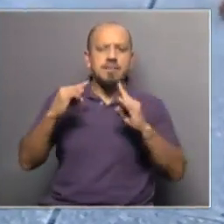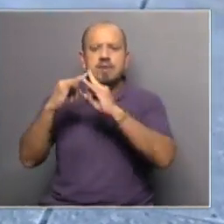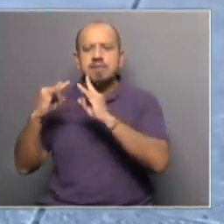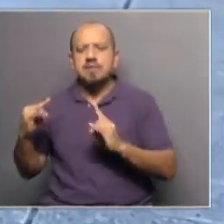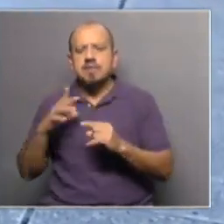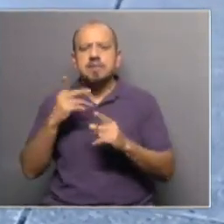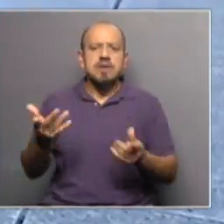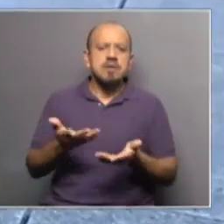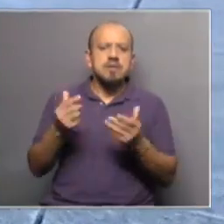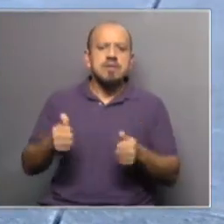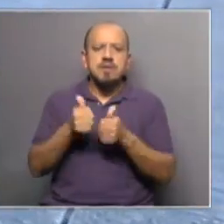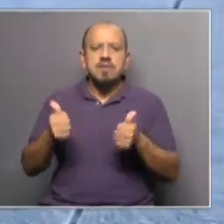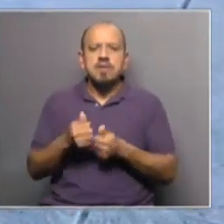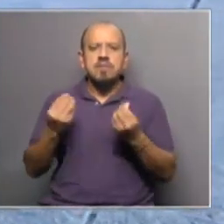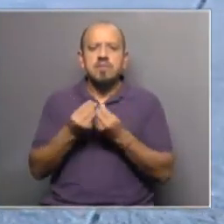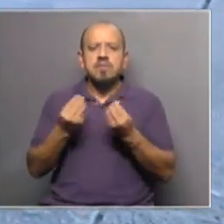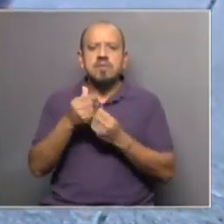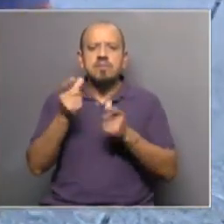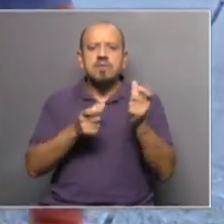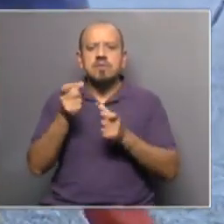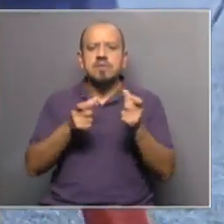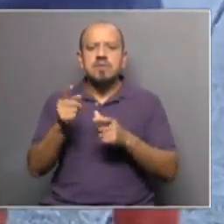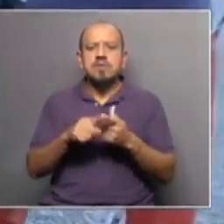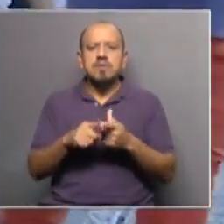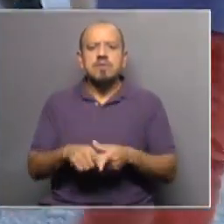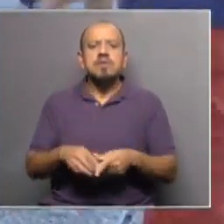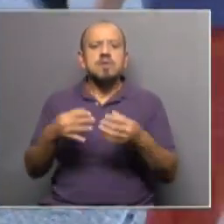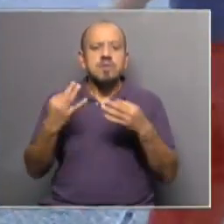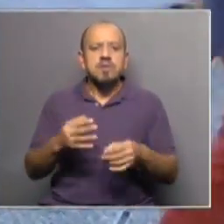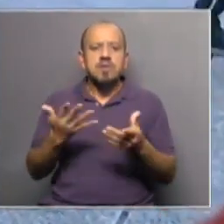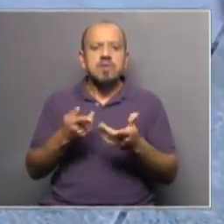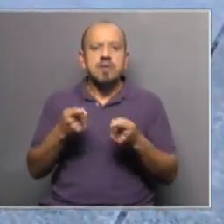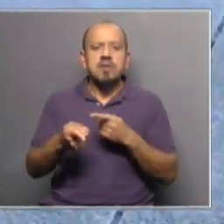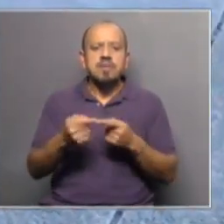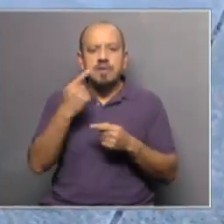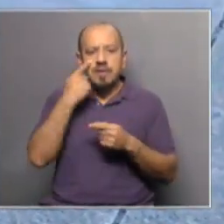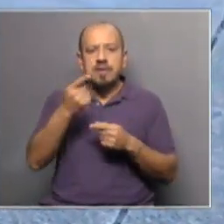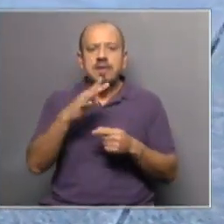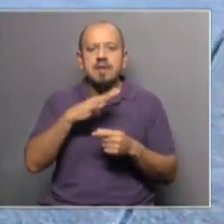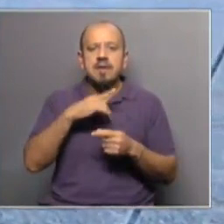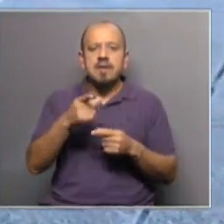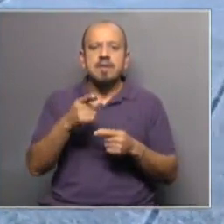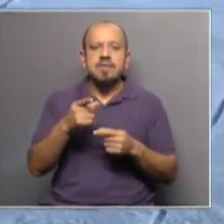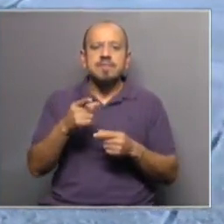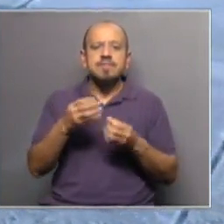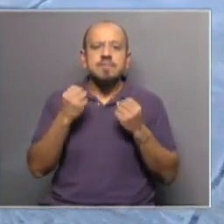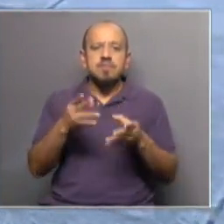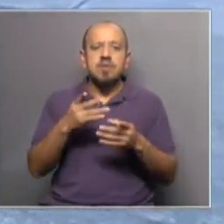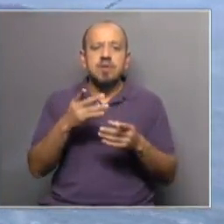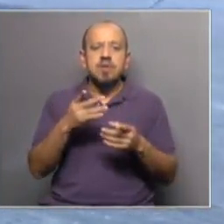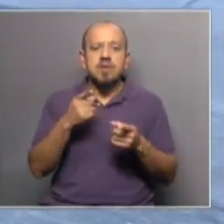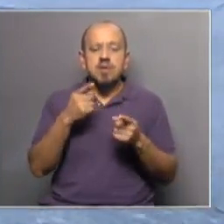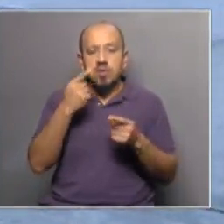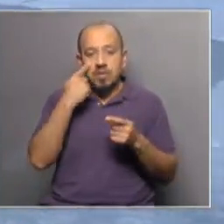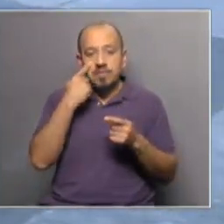actividad, ve mucho movimiento, mucha gente, algún escenario, y justamente nos vinimos hasta aquí para ver qué es lo que estaba pasando, porque es realmente muy lindo